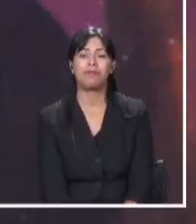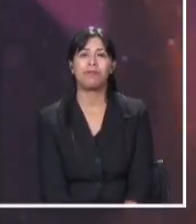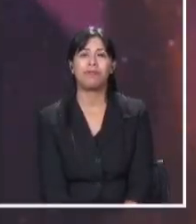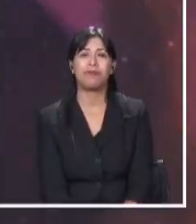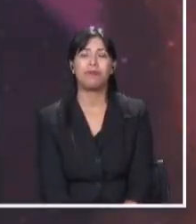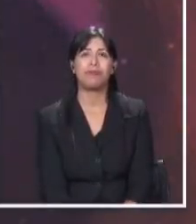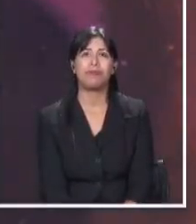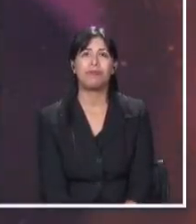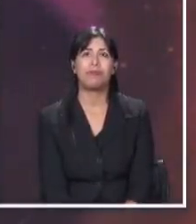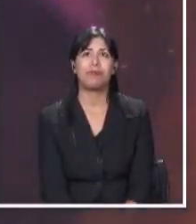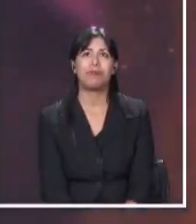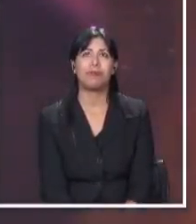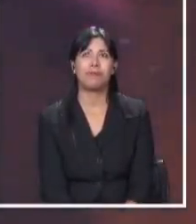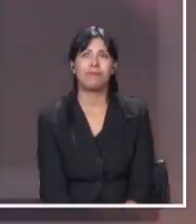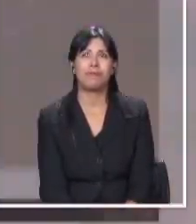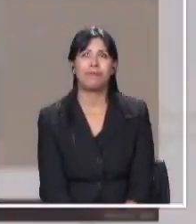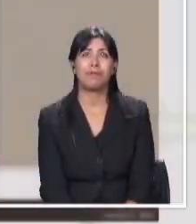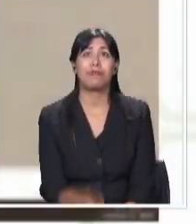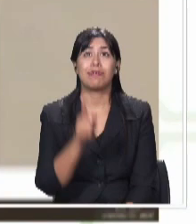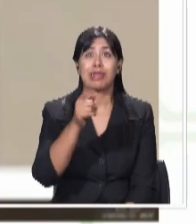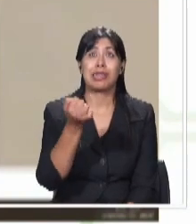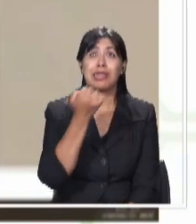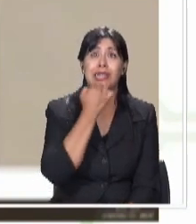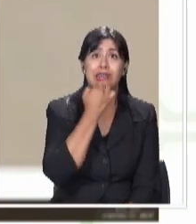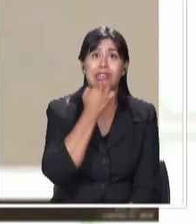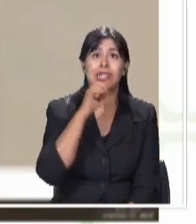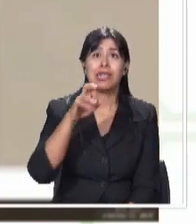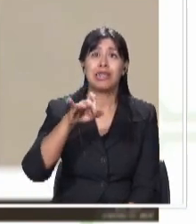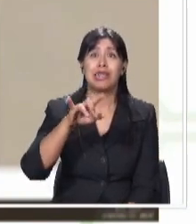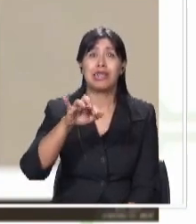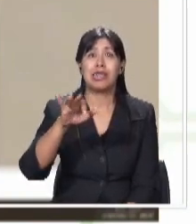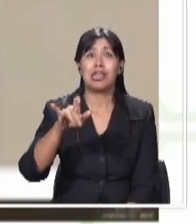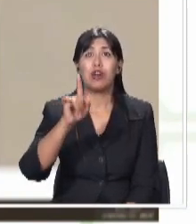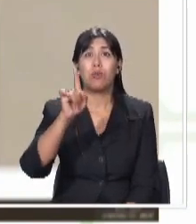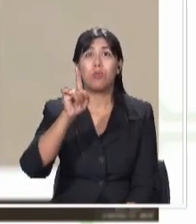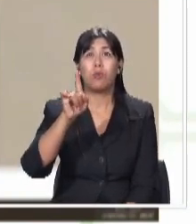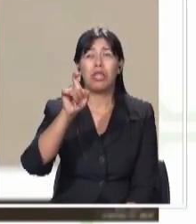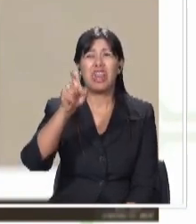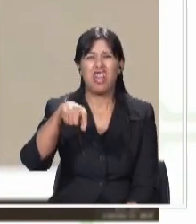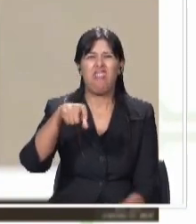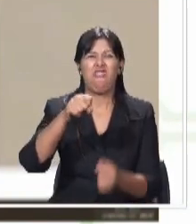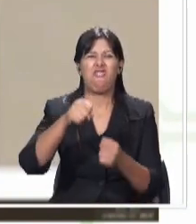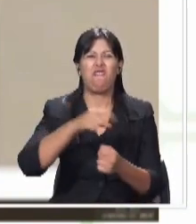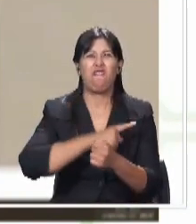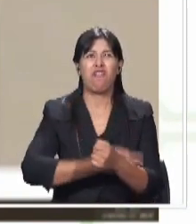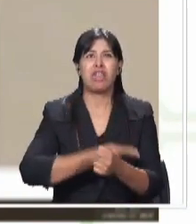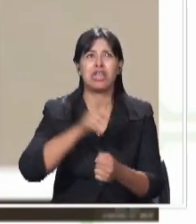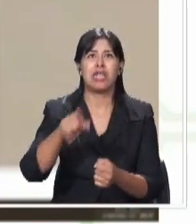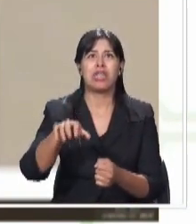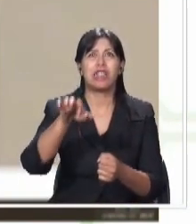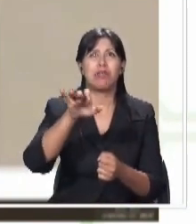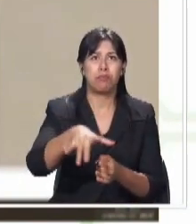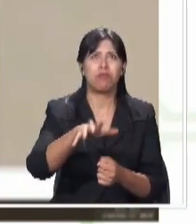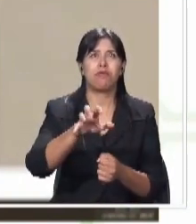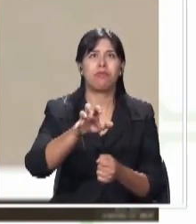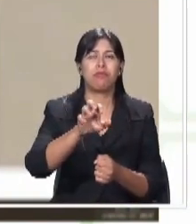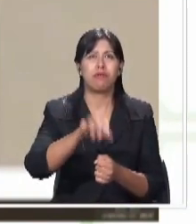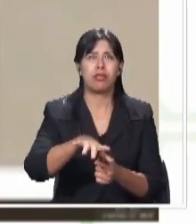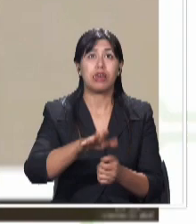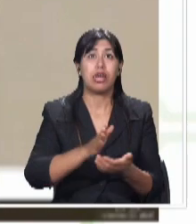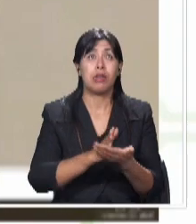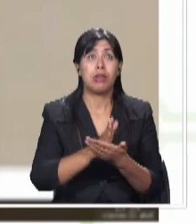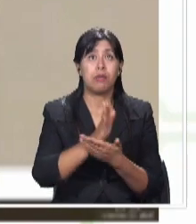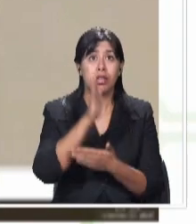Ahí está. Bueno, aquí no habíamos equivocado y le pusimos una pata que tenía más fuerza que la otra y esa es la caminata que empieza a desarrollar. Y el movimiento al